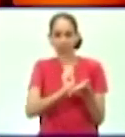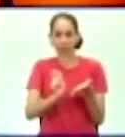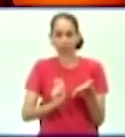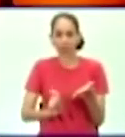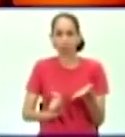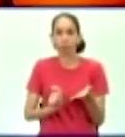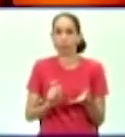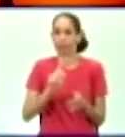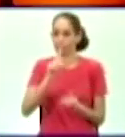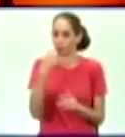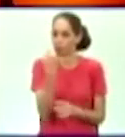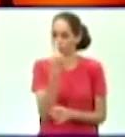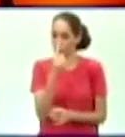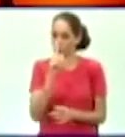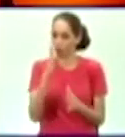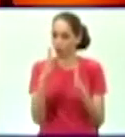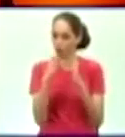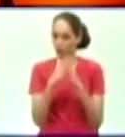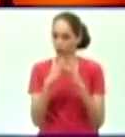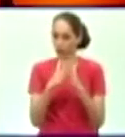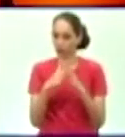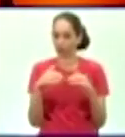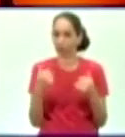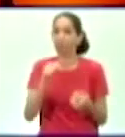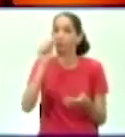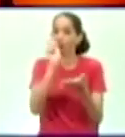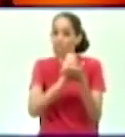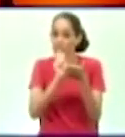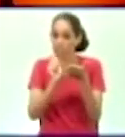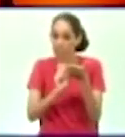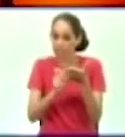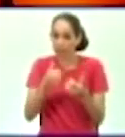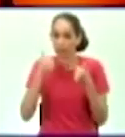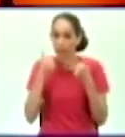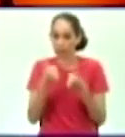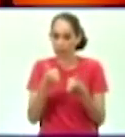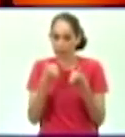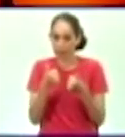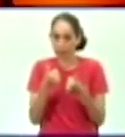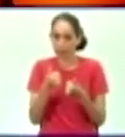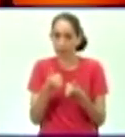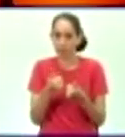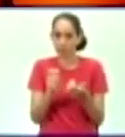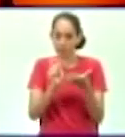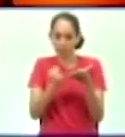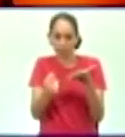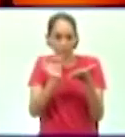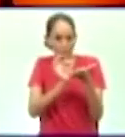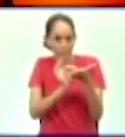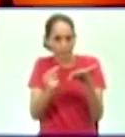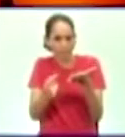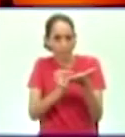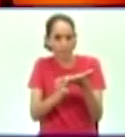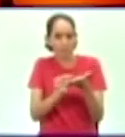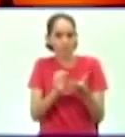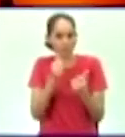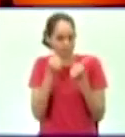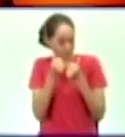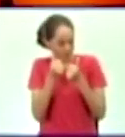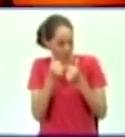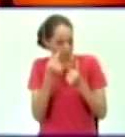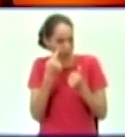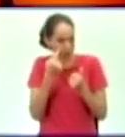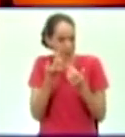resolver los ejercicios. Anota bien la página donde aparecen los ejercicios y